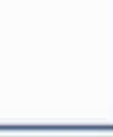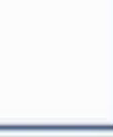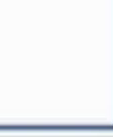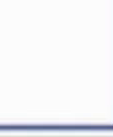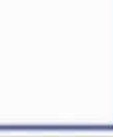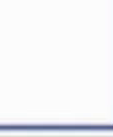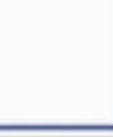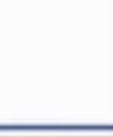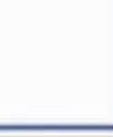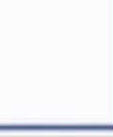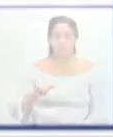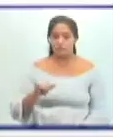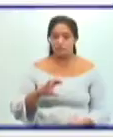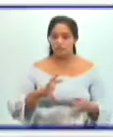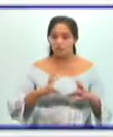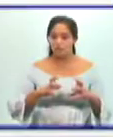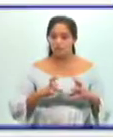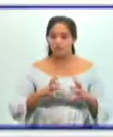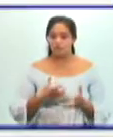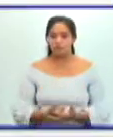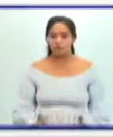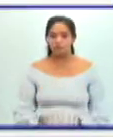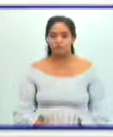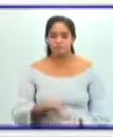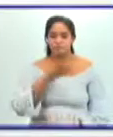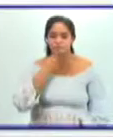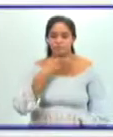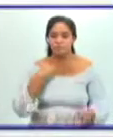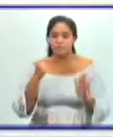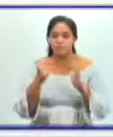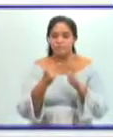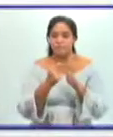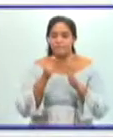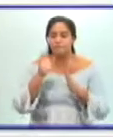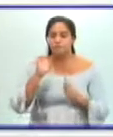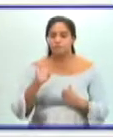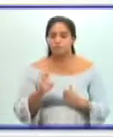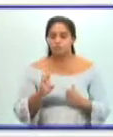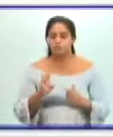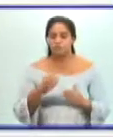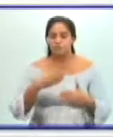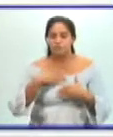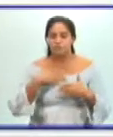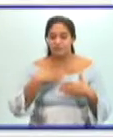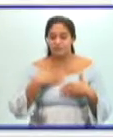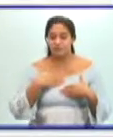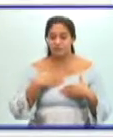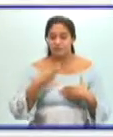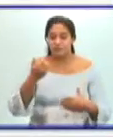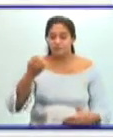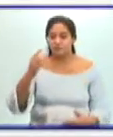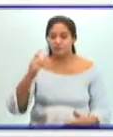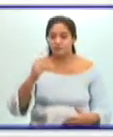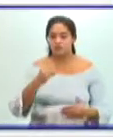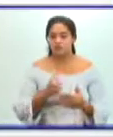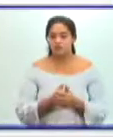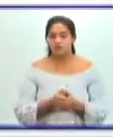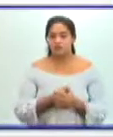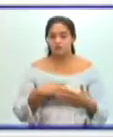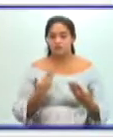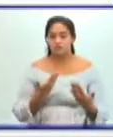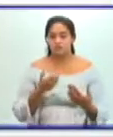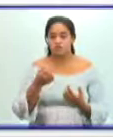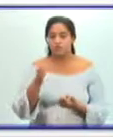De igual manera, como el punto E pertenece al segmento AD, entonces